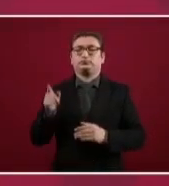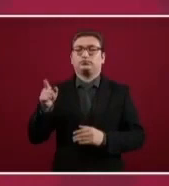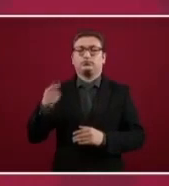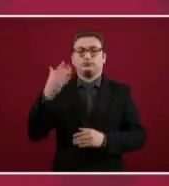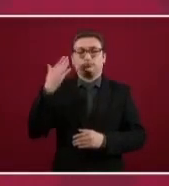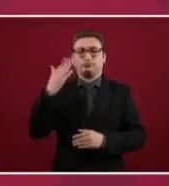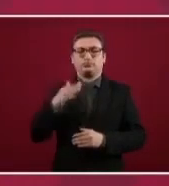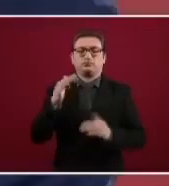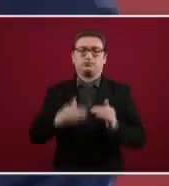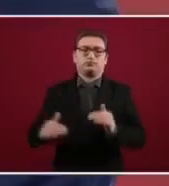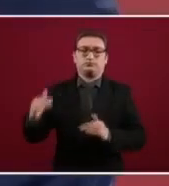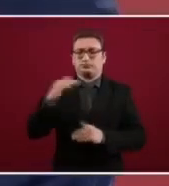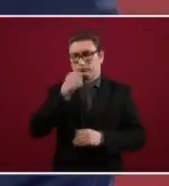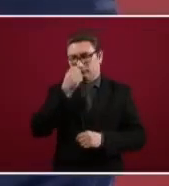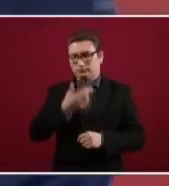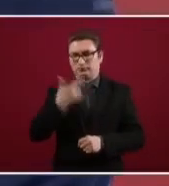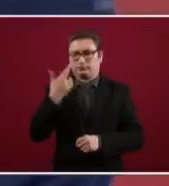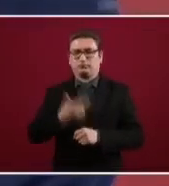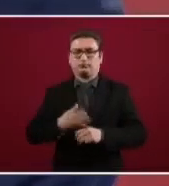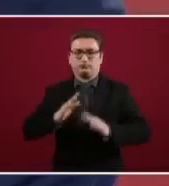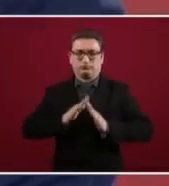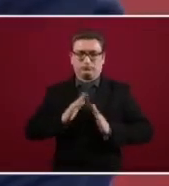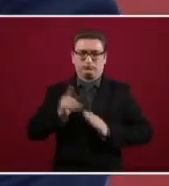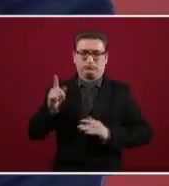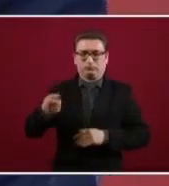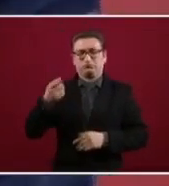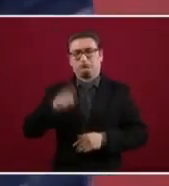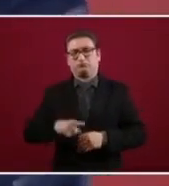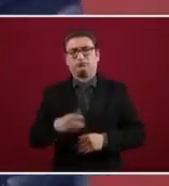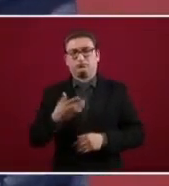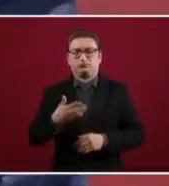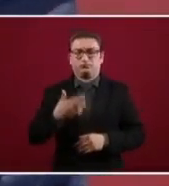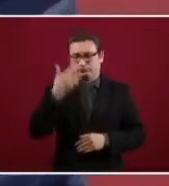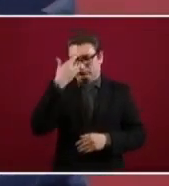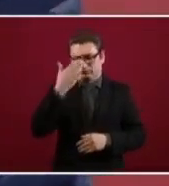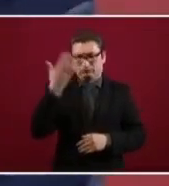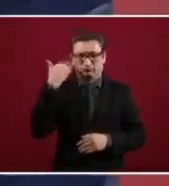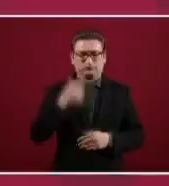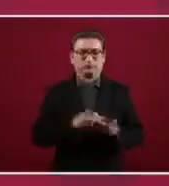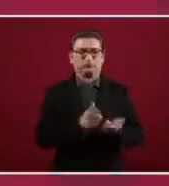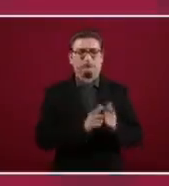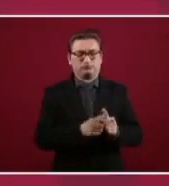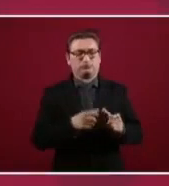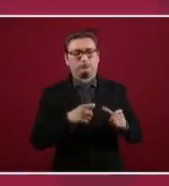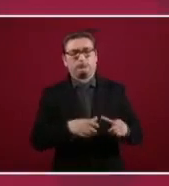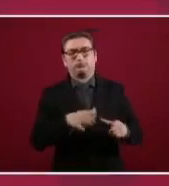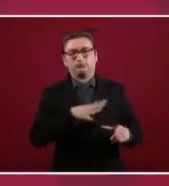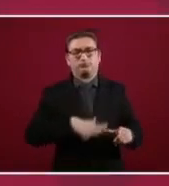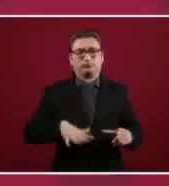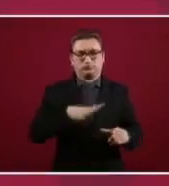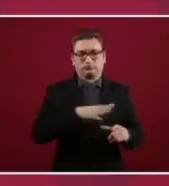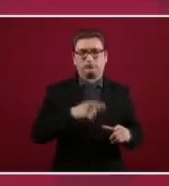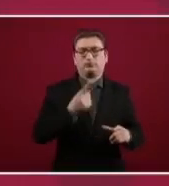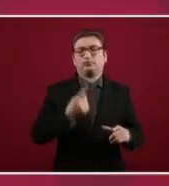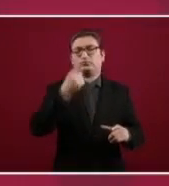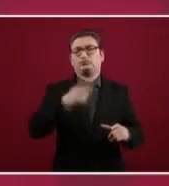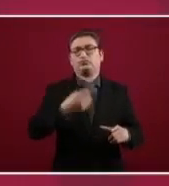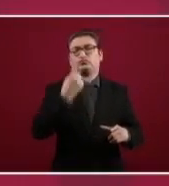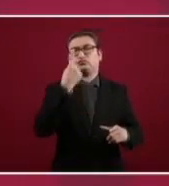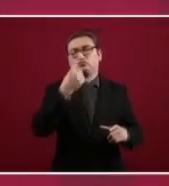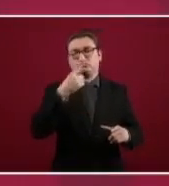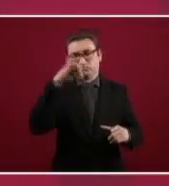de el secretario de la defensa cuando existía el estado mayor había un jefe del estado mayor